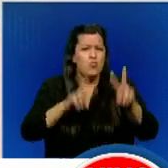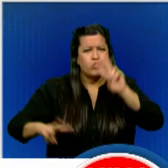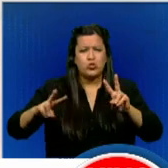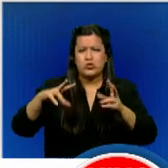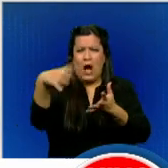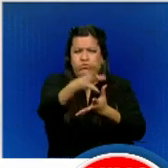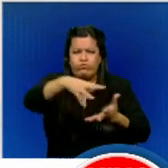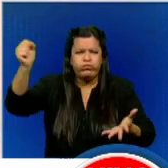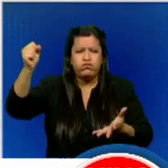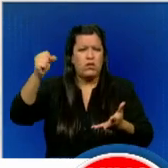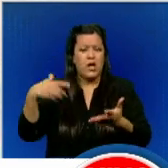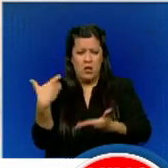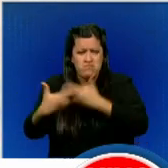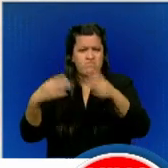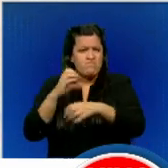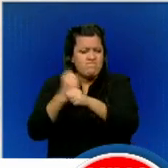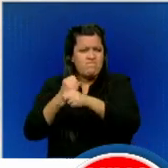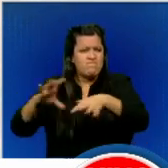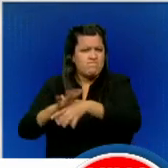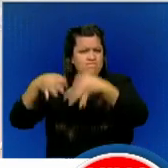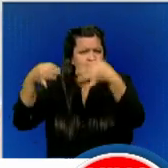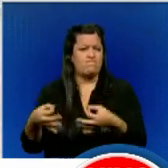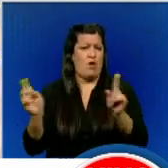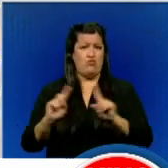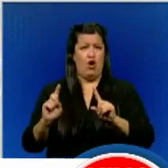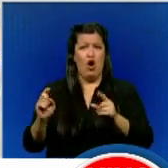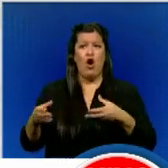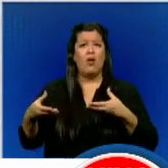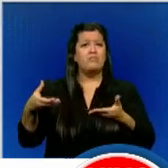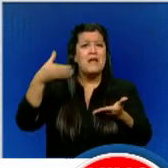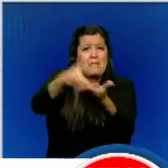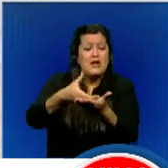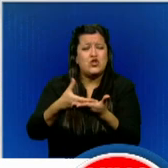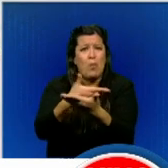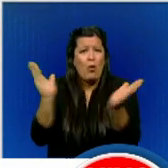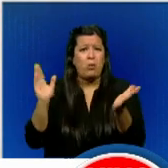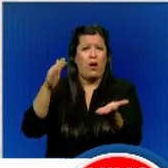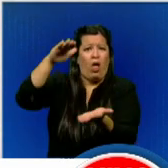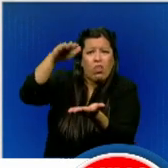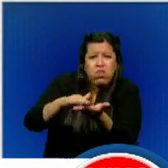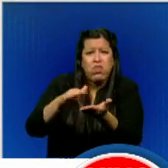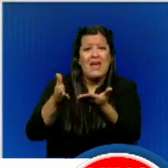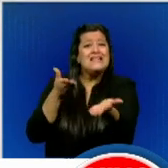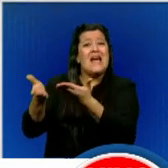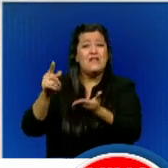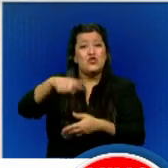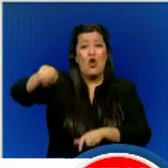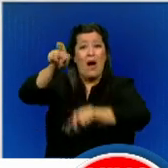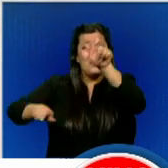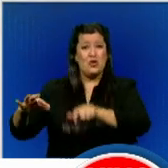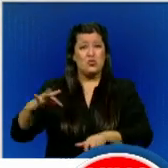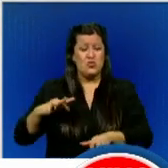eficaz con menor inversión pública con servicios al ciudadano cada vez más